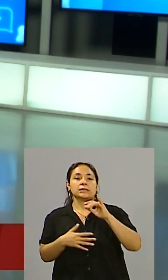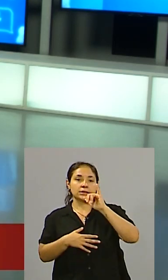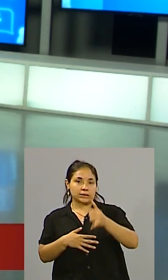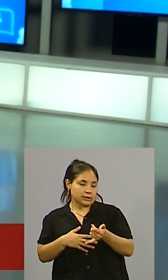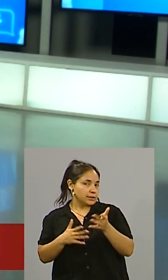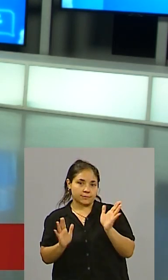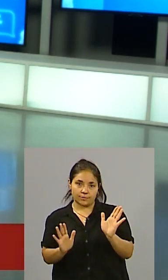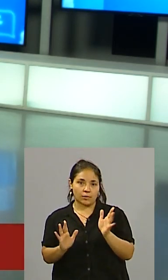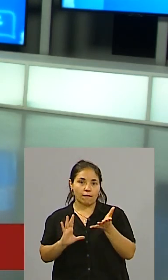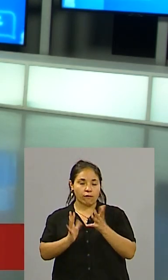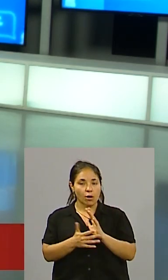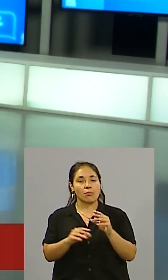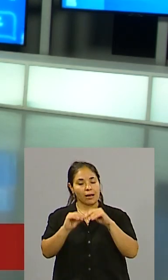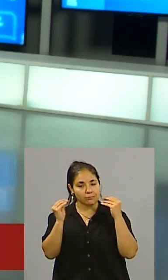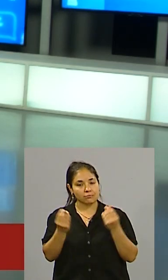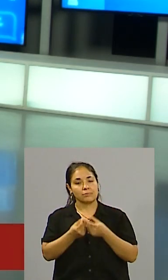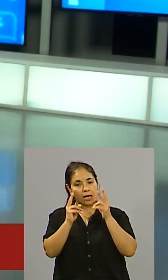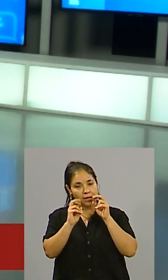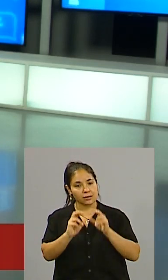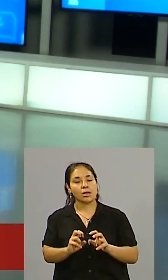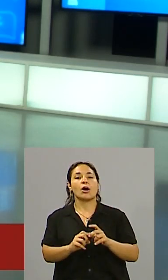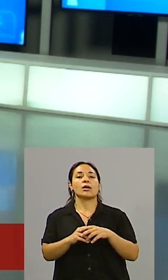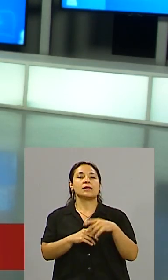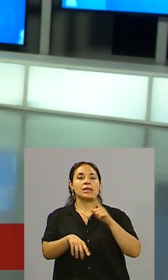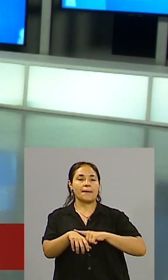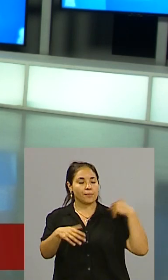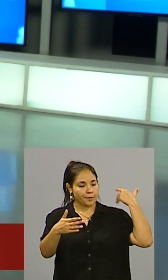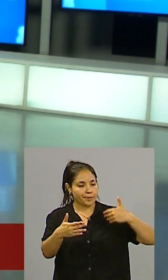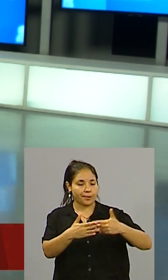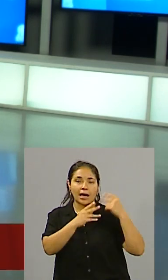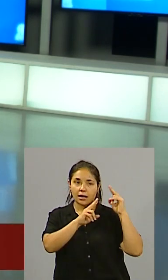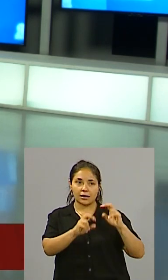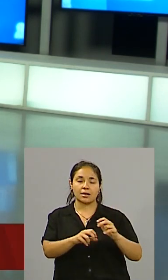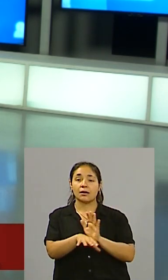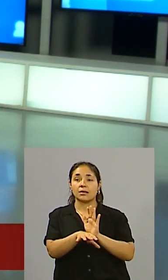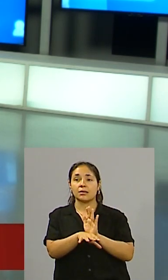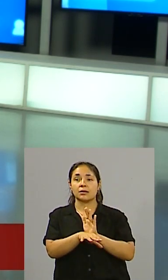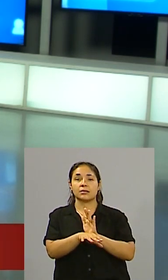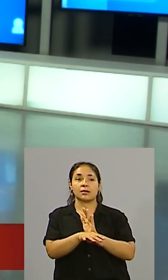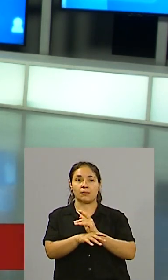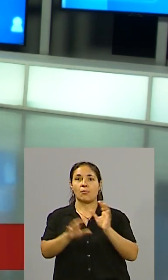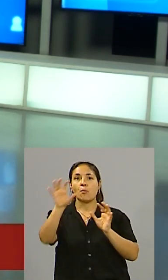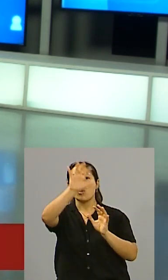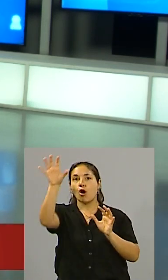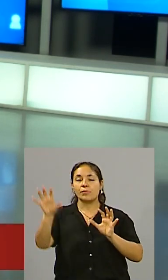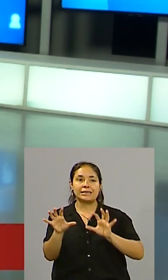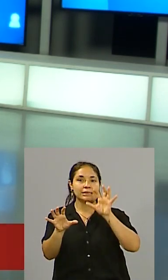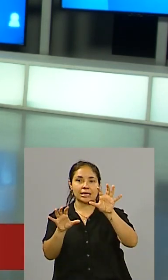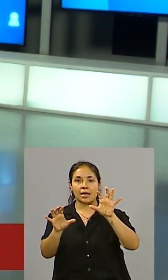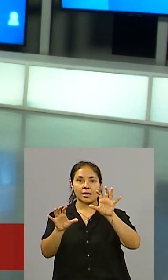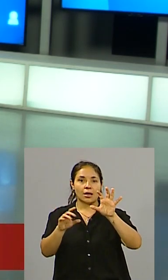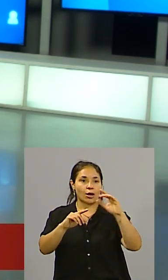balance, si analizamos las políticas del último tiempo, vemos que bueno, lograr tener la tasa más baja de homicidios en el